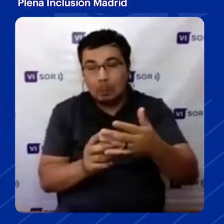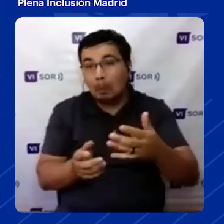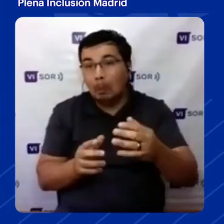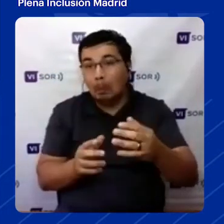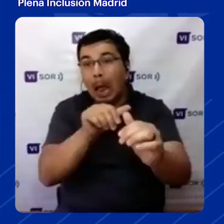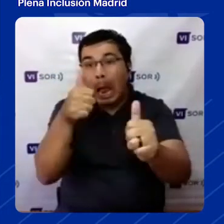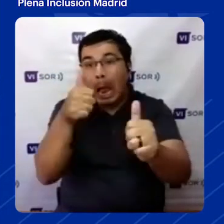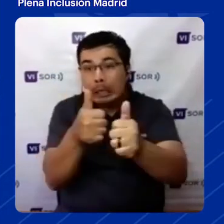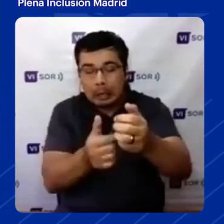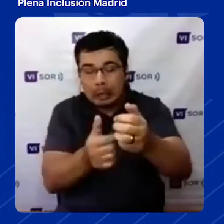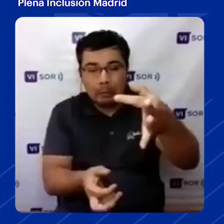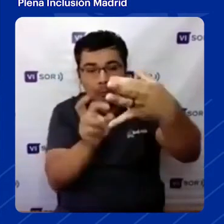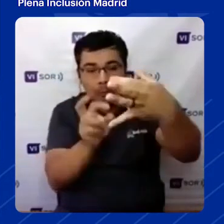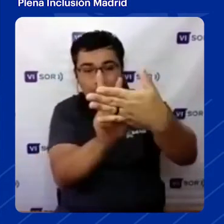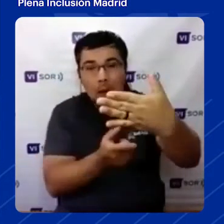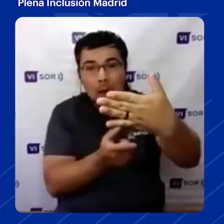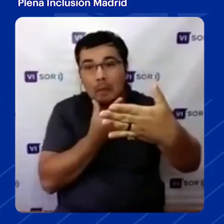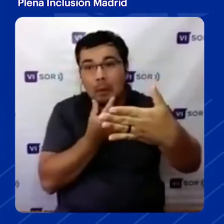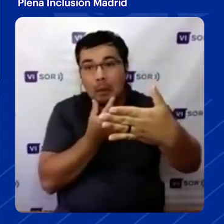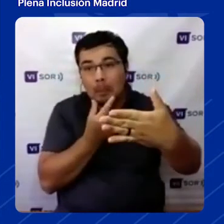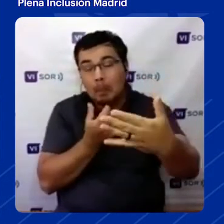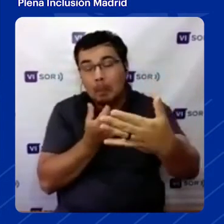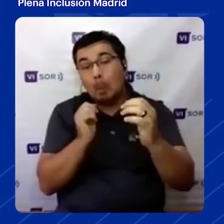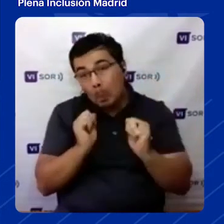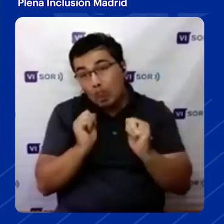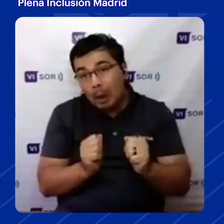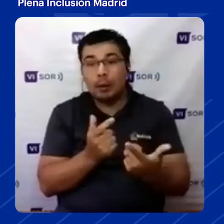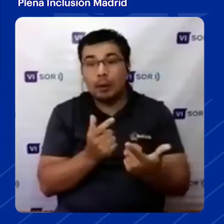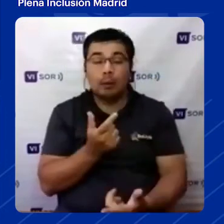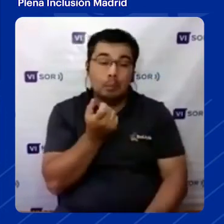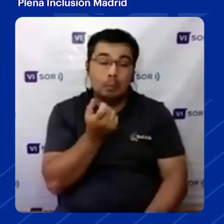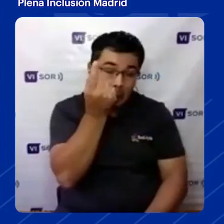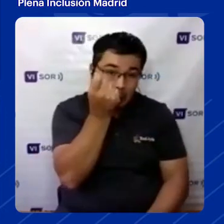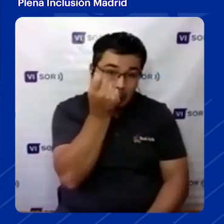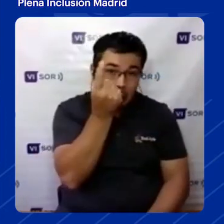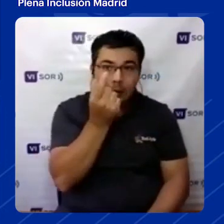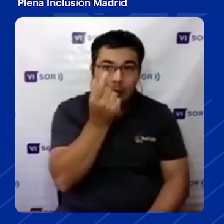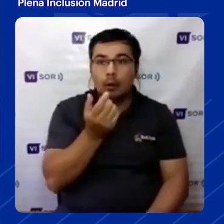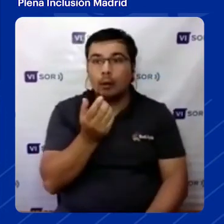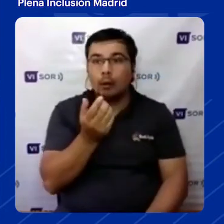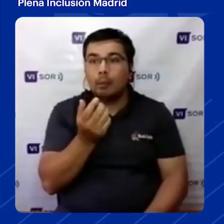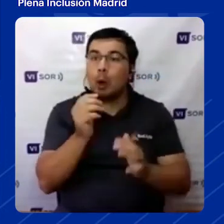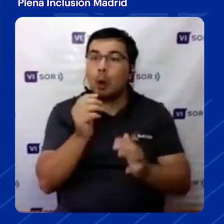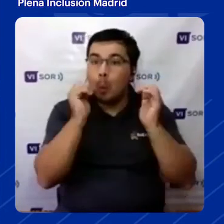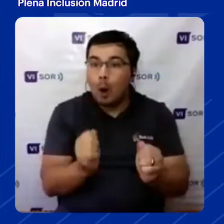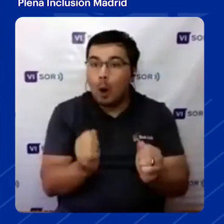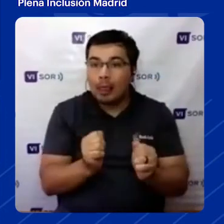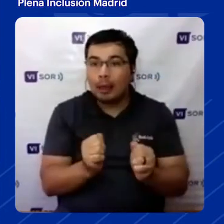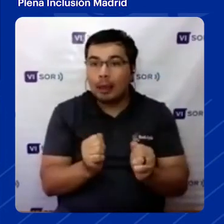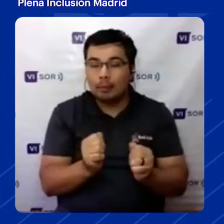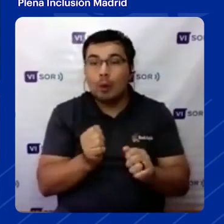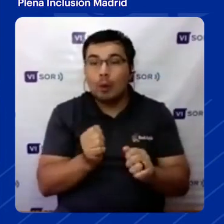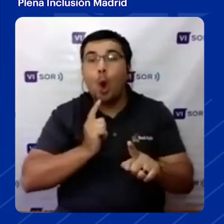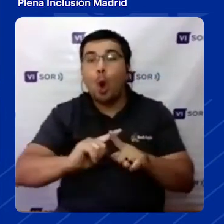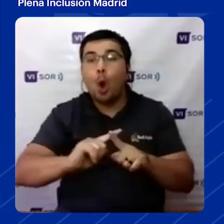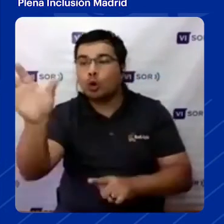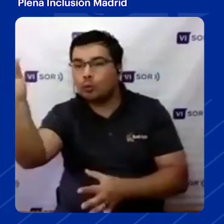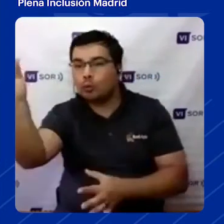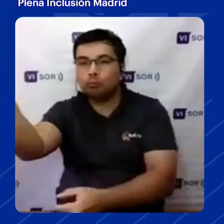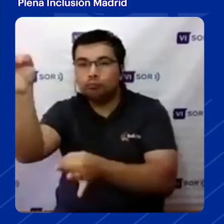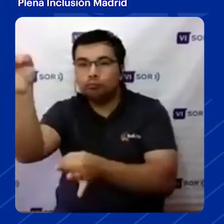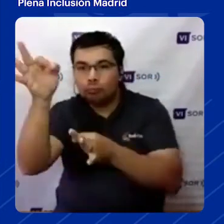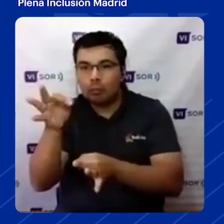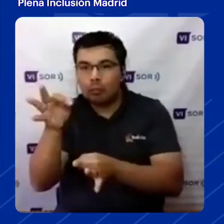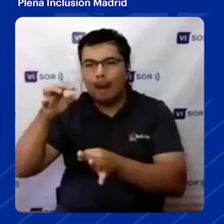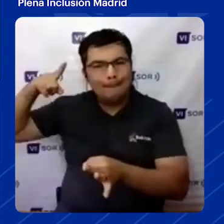introducirse, pero esa es la diferencia. Pueden continuar con un texto más complejo, pero una persona con dificultad de